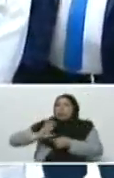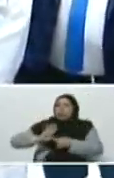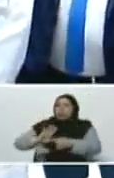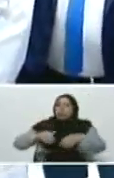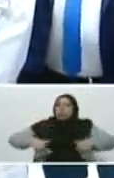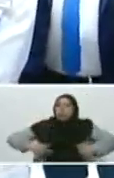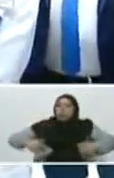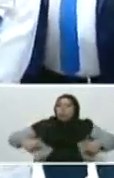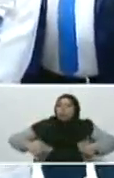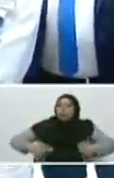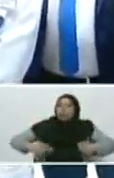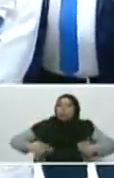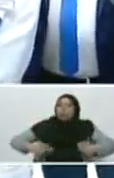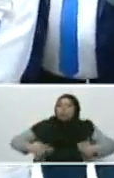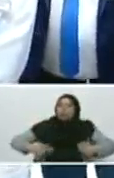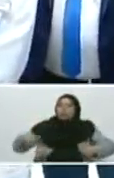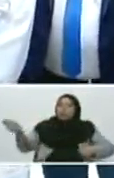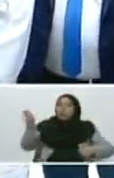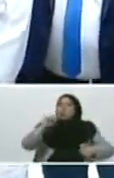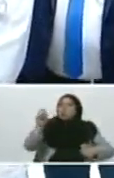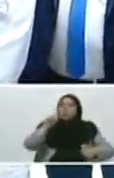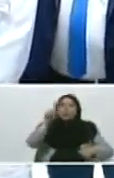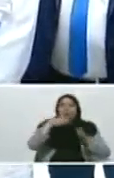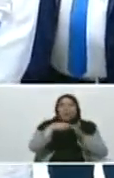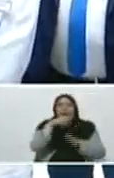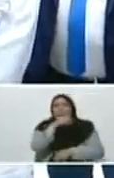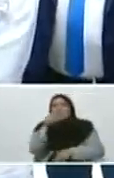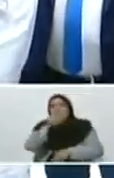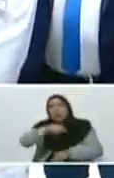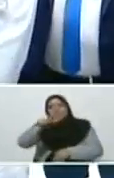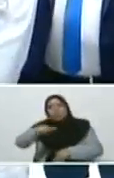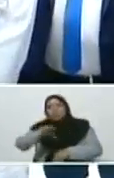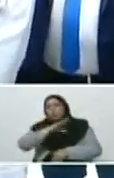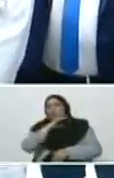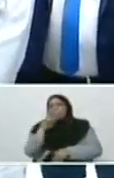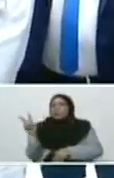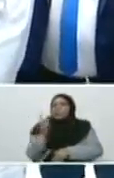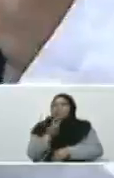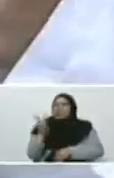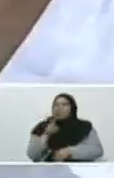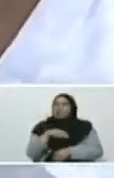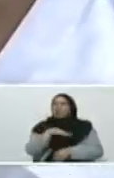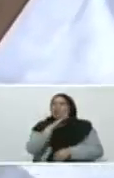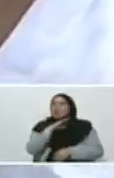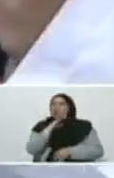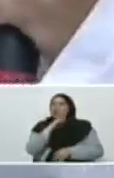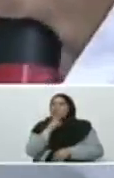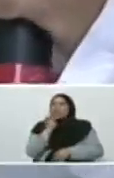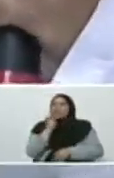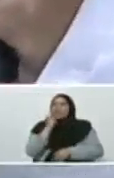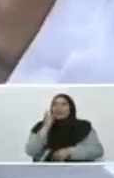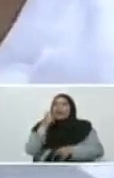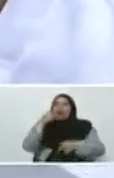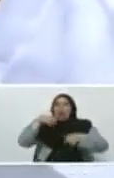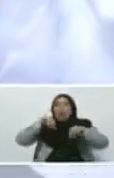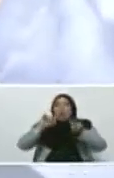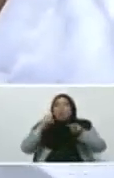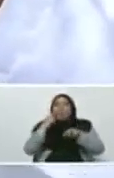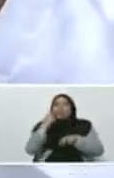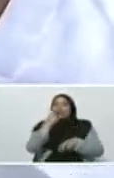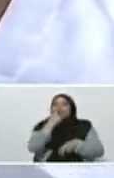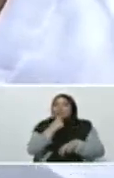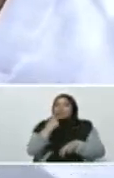a cientos, decenas de miles de pacientes en Venezuela, que es la enfermedad periodontal. El diente